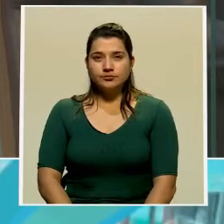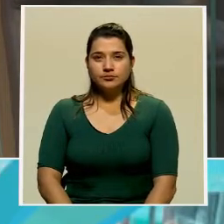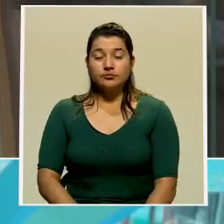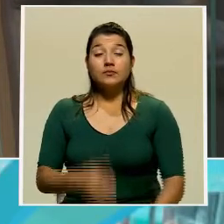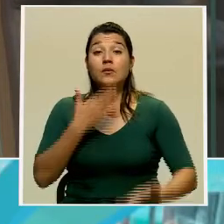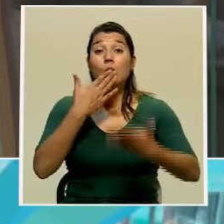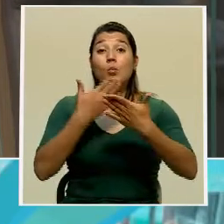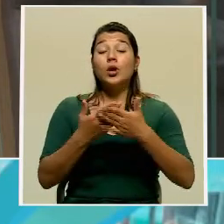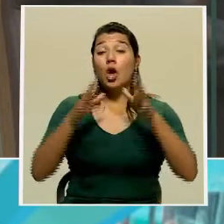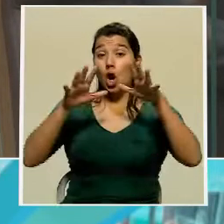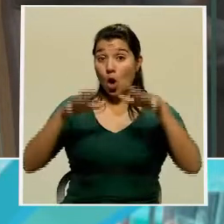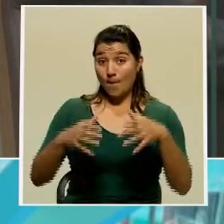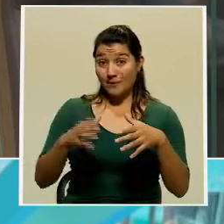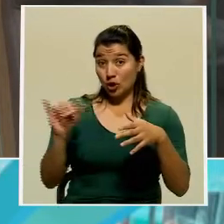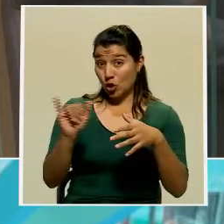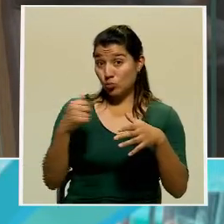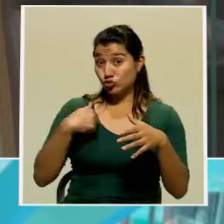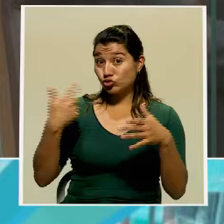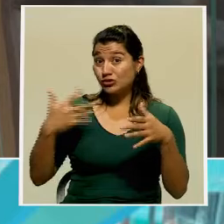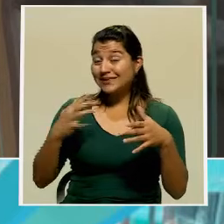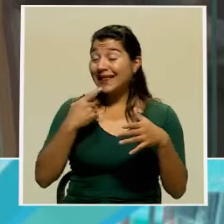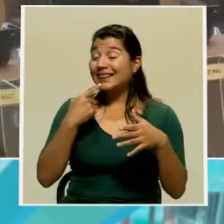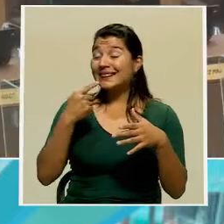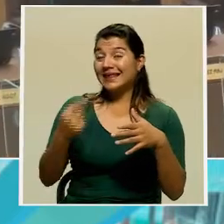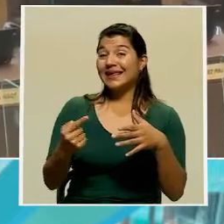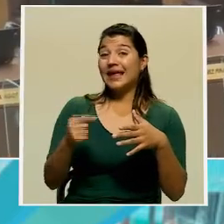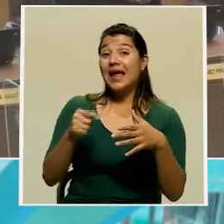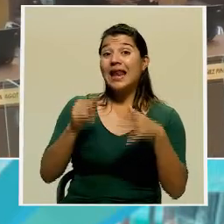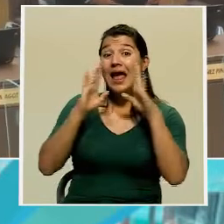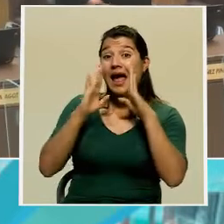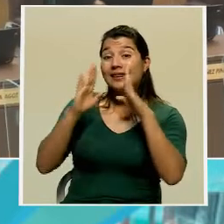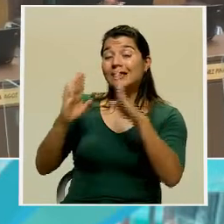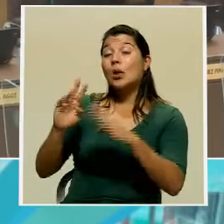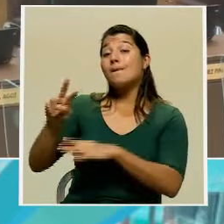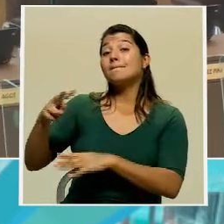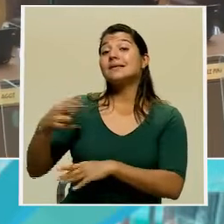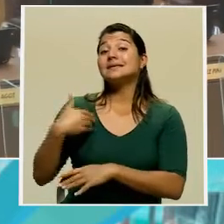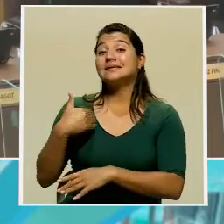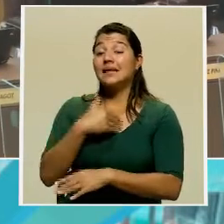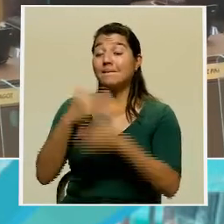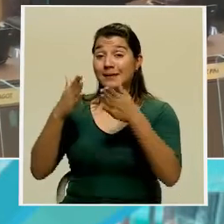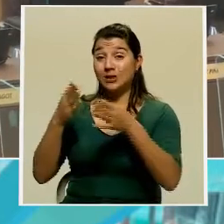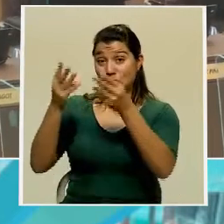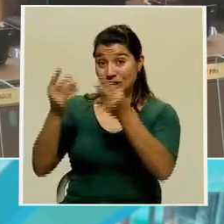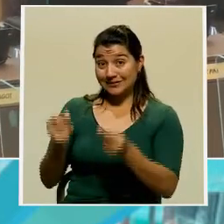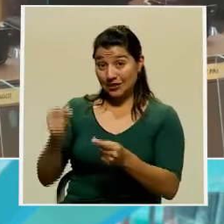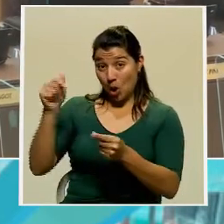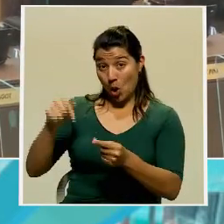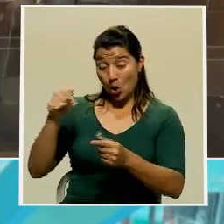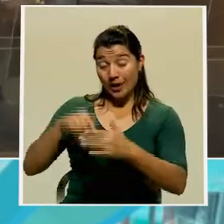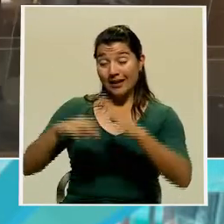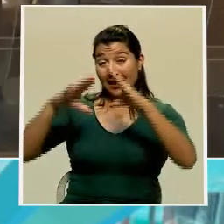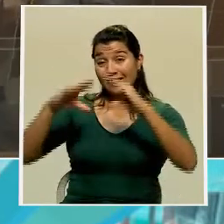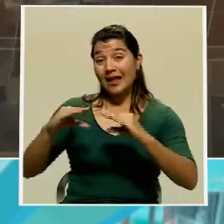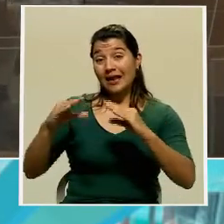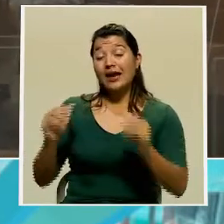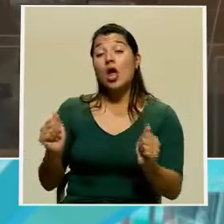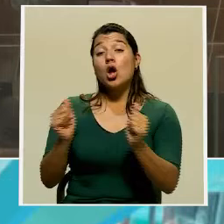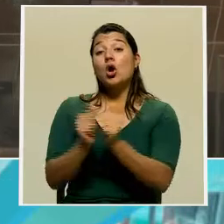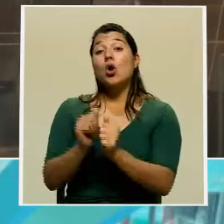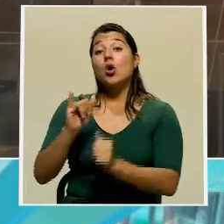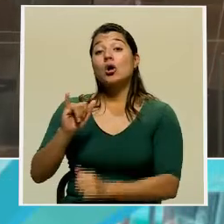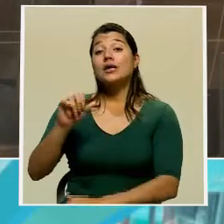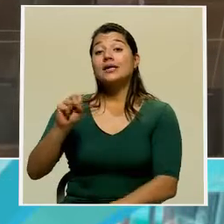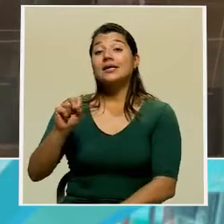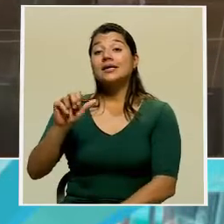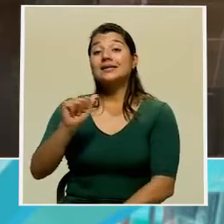Bueno, la comisión, como les decíamos, también recibió al viceministro de Hacienda en horas de la tarde con don Isaac Castro,